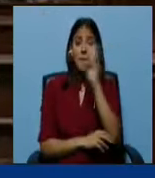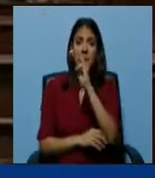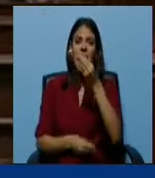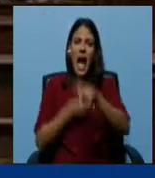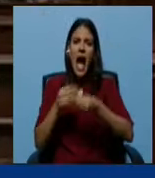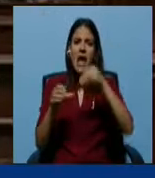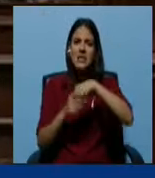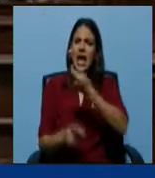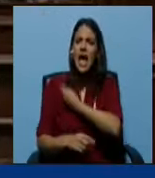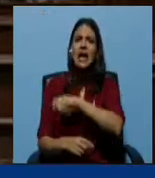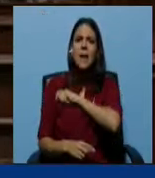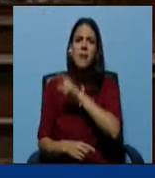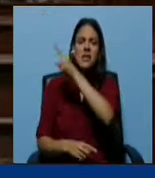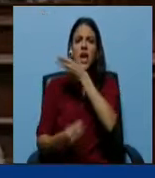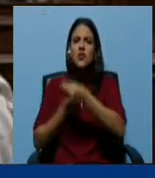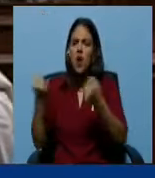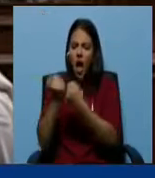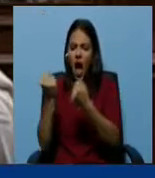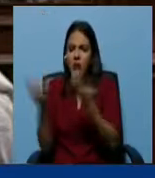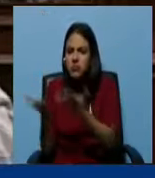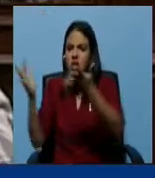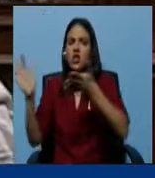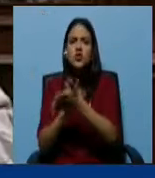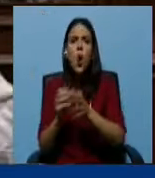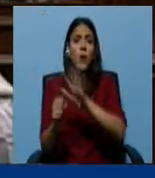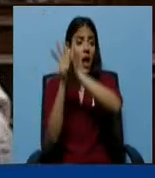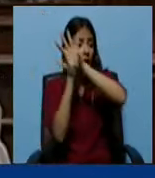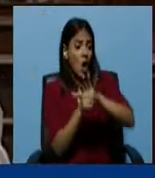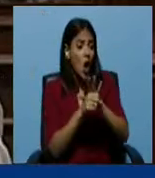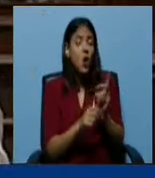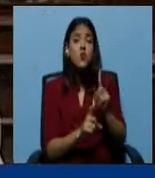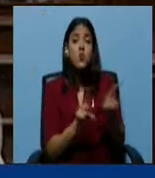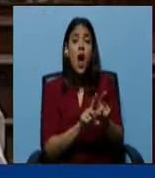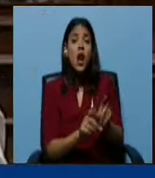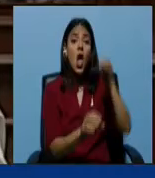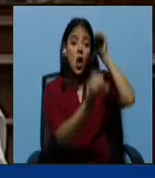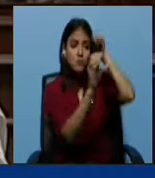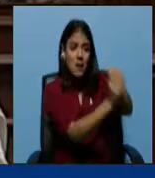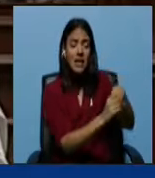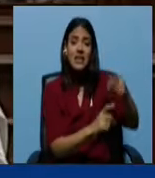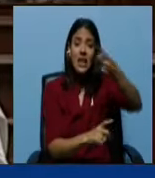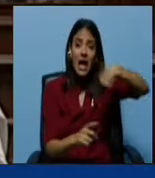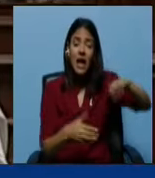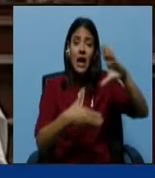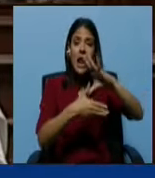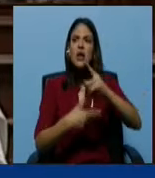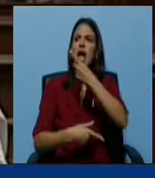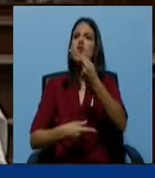que reivindican la conquista como un proceso civilizatorio.